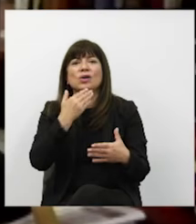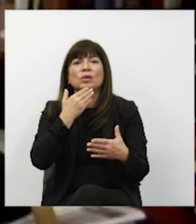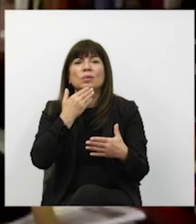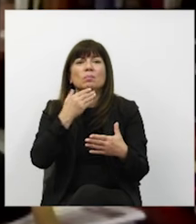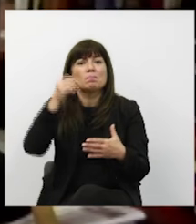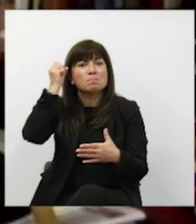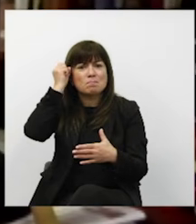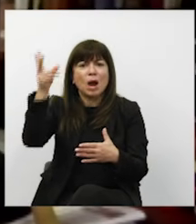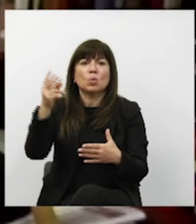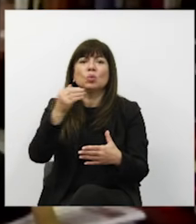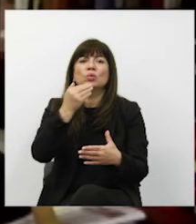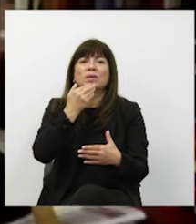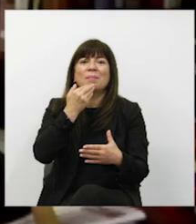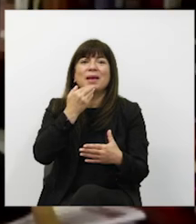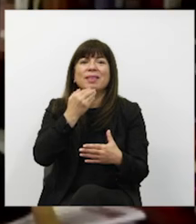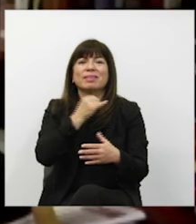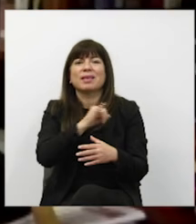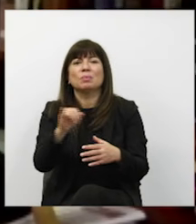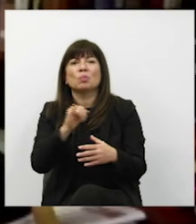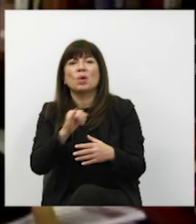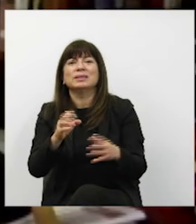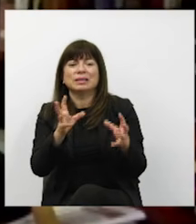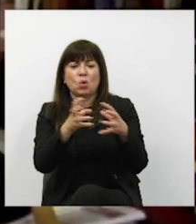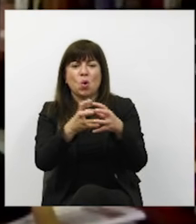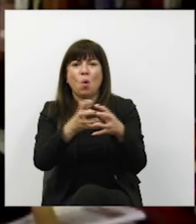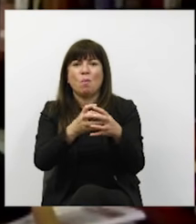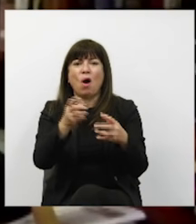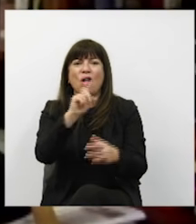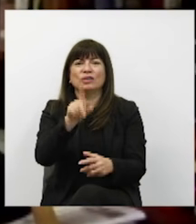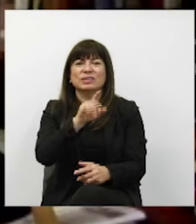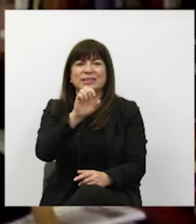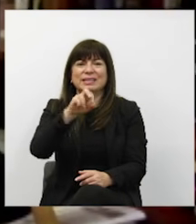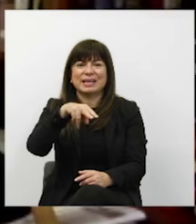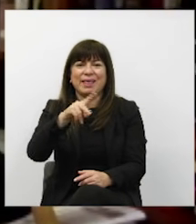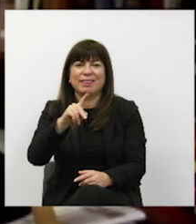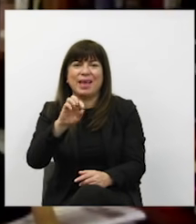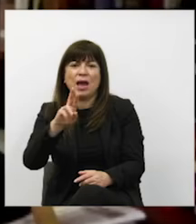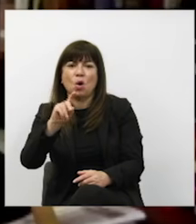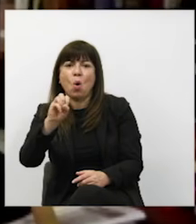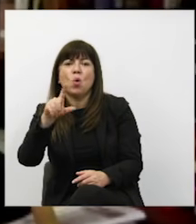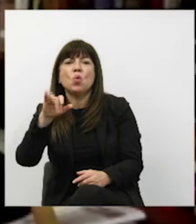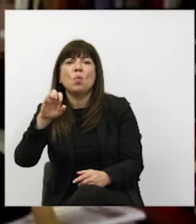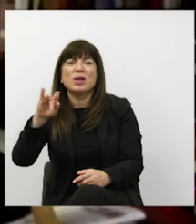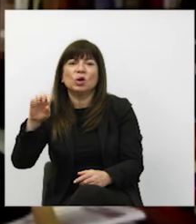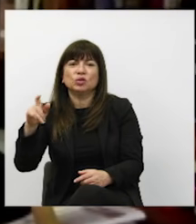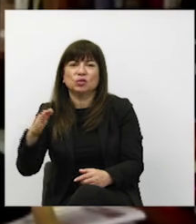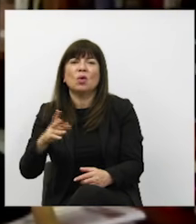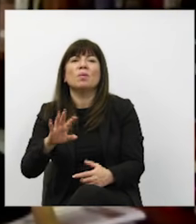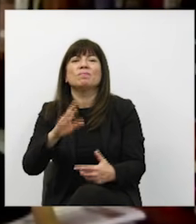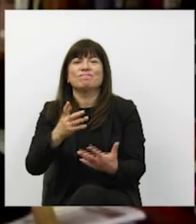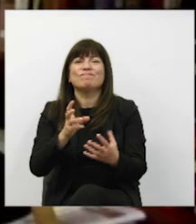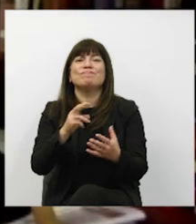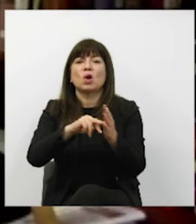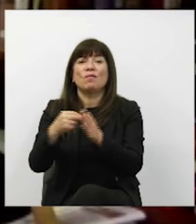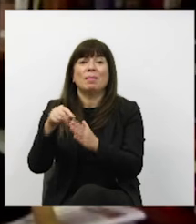Perú, después del Sendero Luminoso, una situación de extrema inestabilidad política. Luego tuvimos con